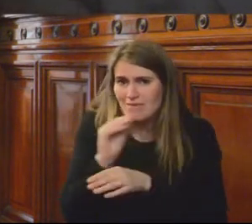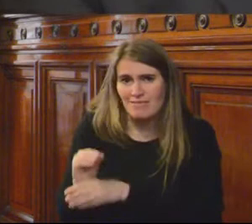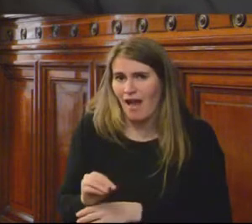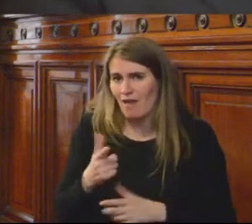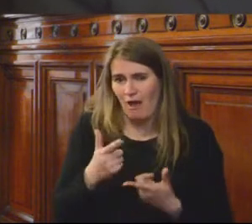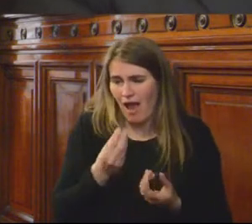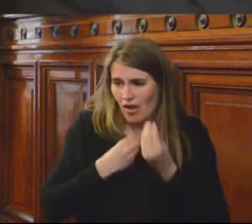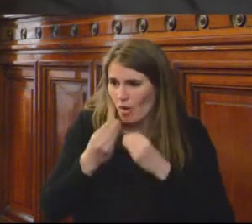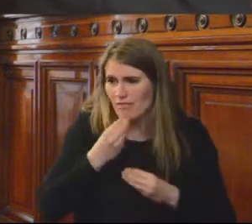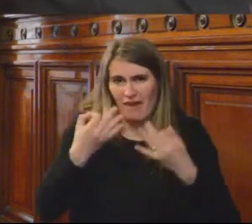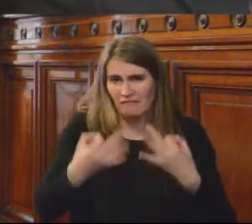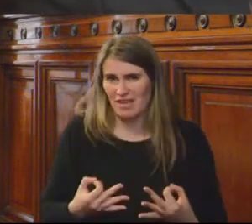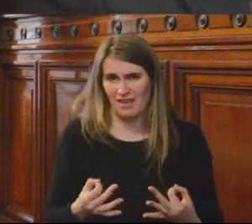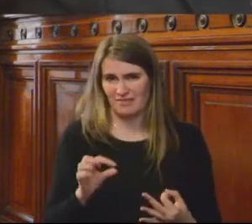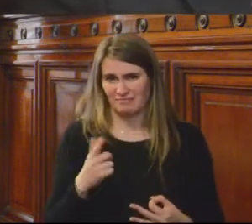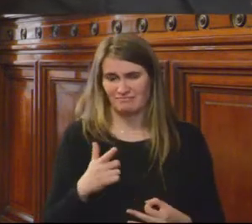reclusos.